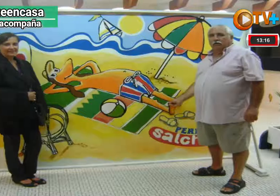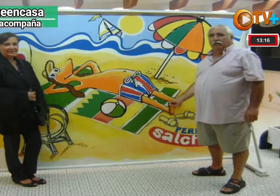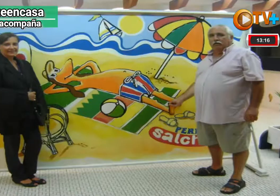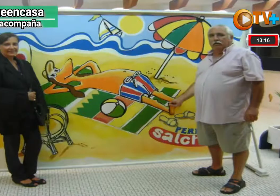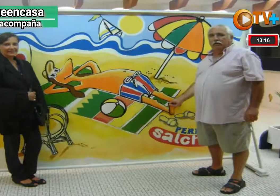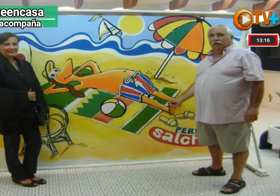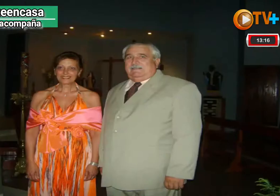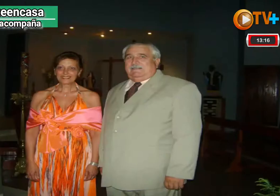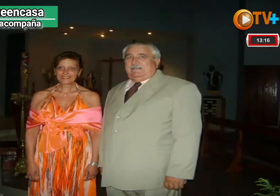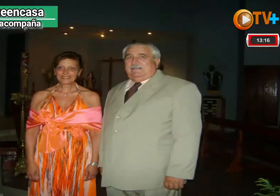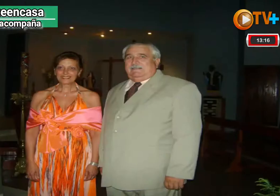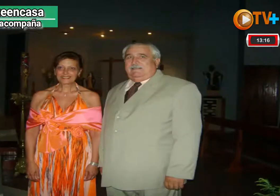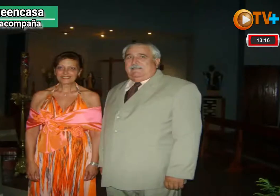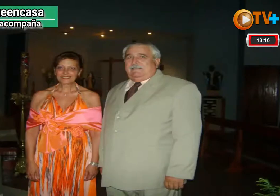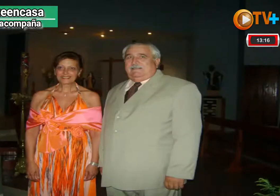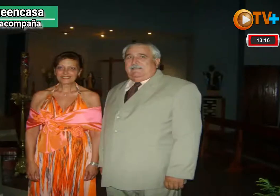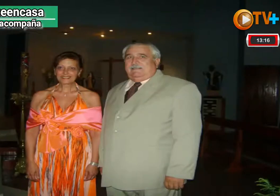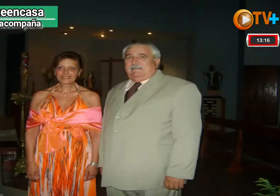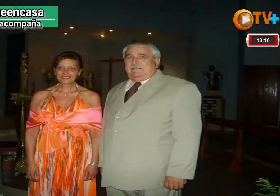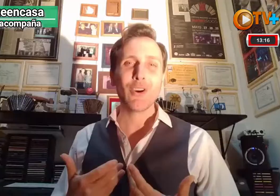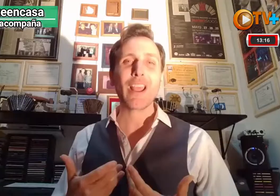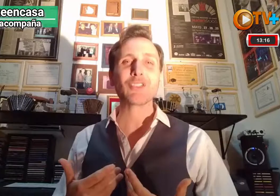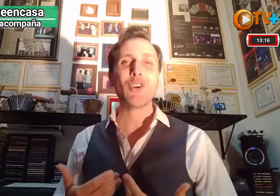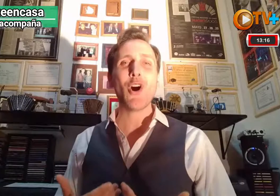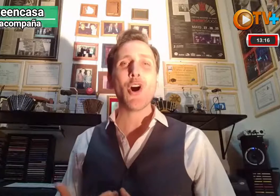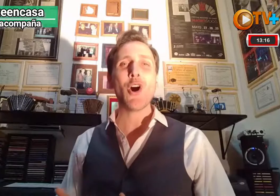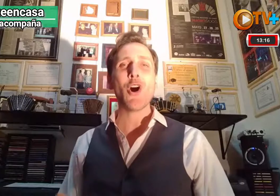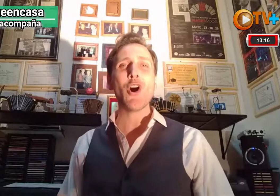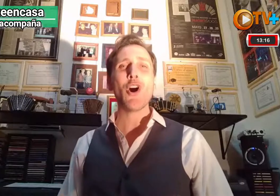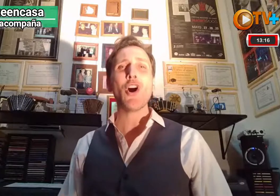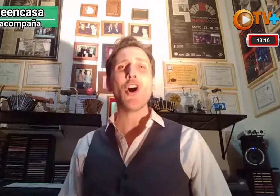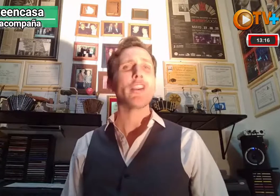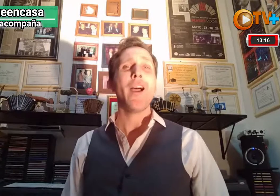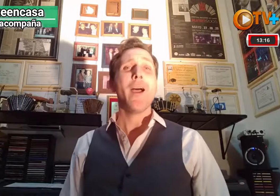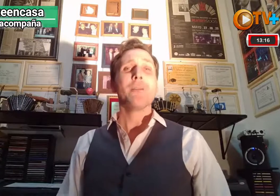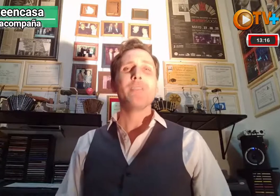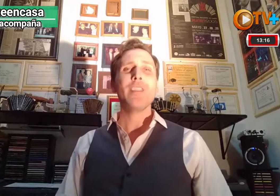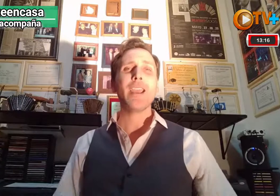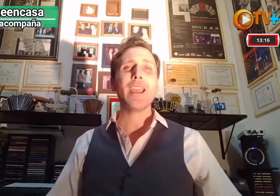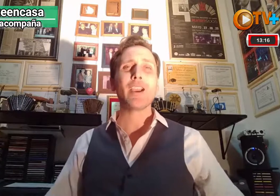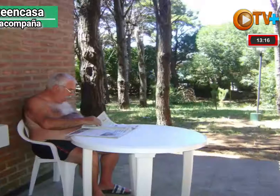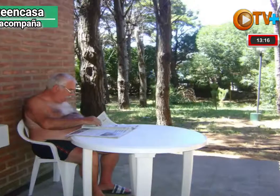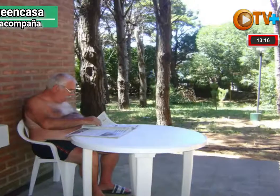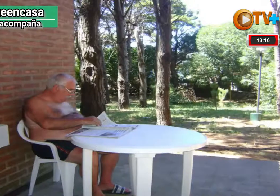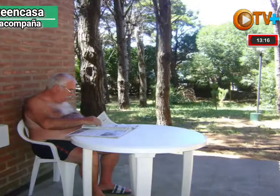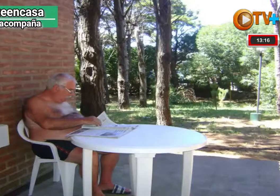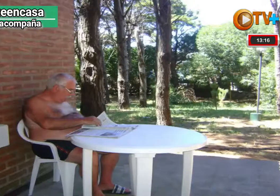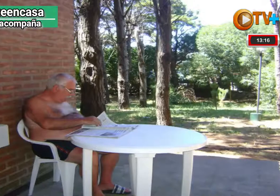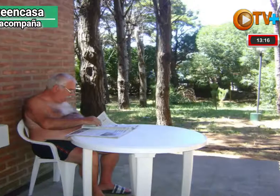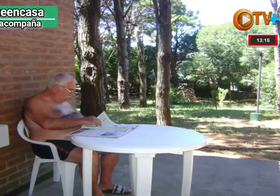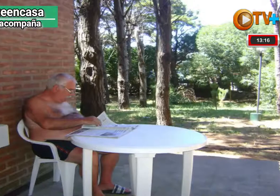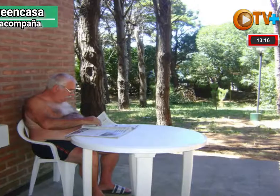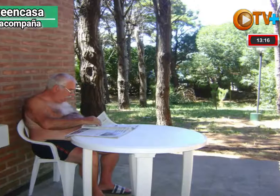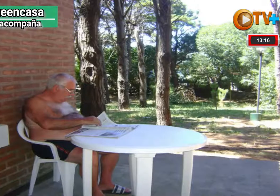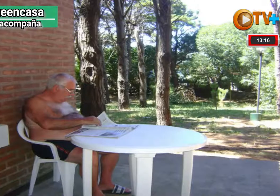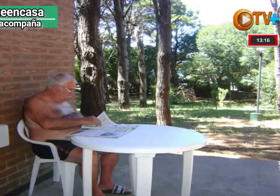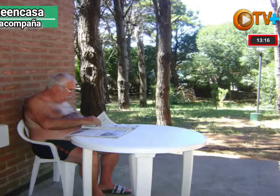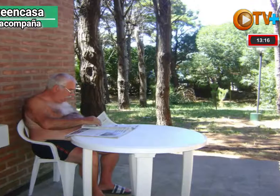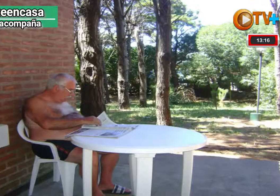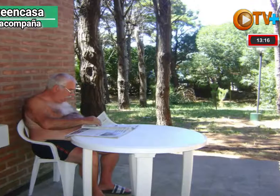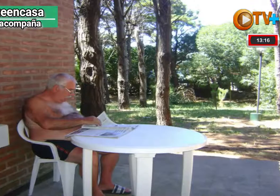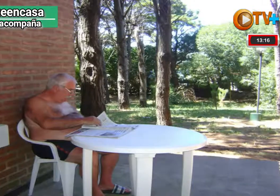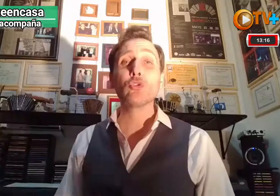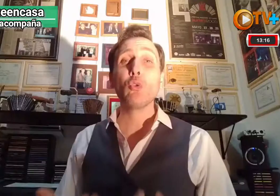yo, papá, nunca he podido, te llevo en mi corazón. Viejo